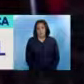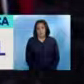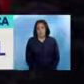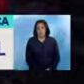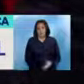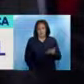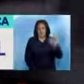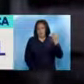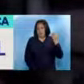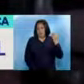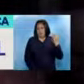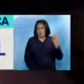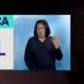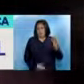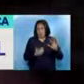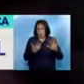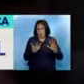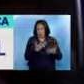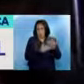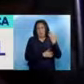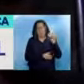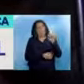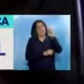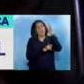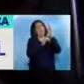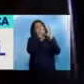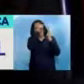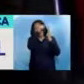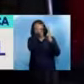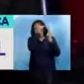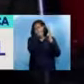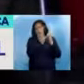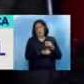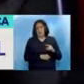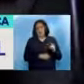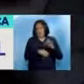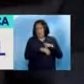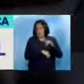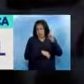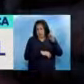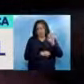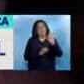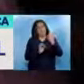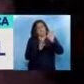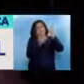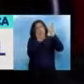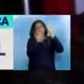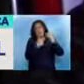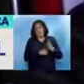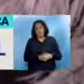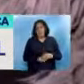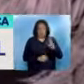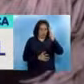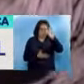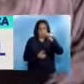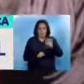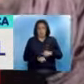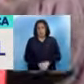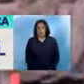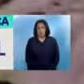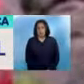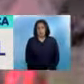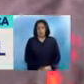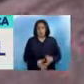Está desde las 8 de la mañana, 9 de la mañana. Ahí está temprano, nadie lo sacaba hasta que vinieron los bomberos.